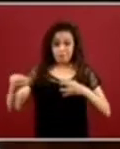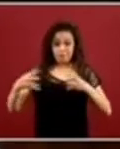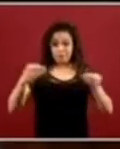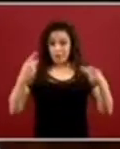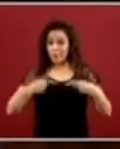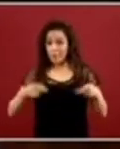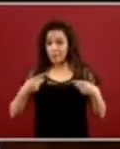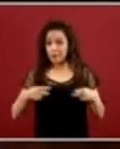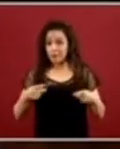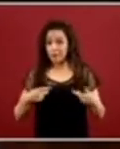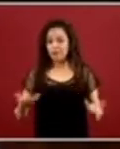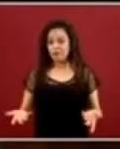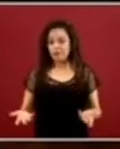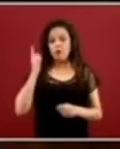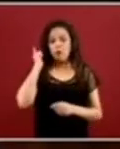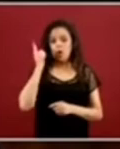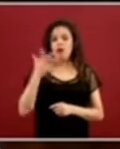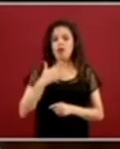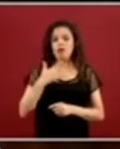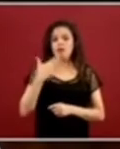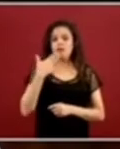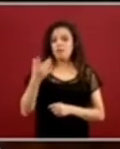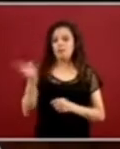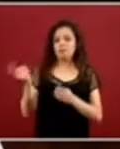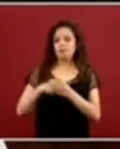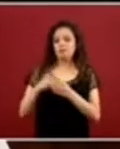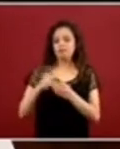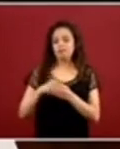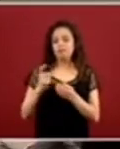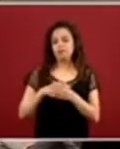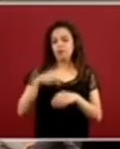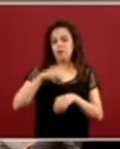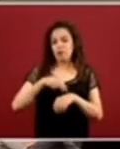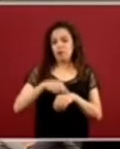los números suficientes de médicos preparados para atenderla.